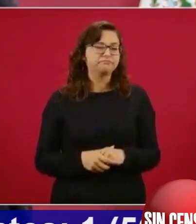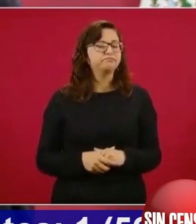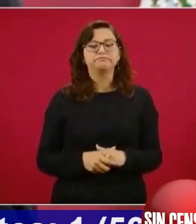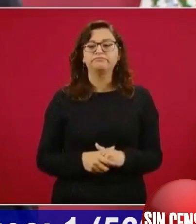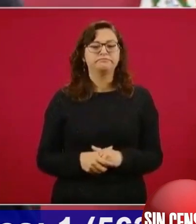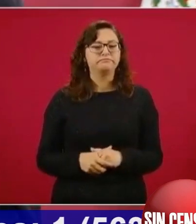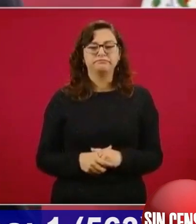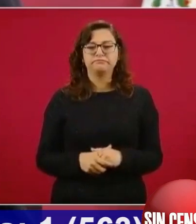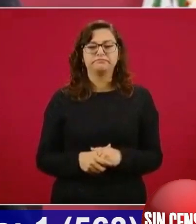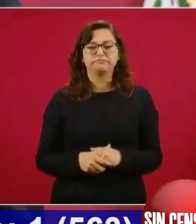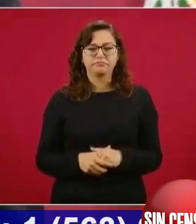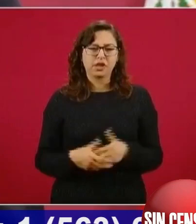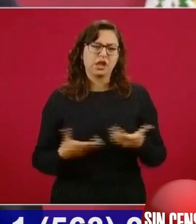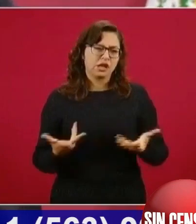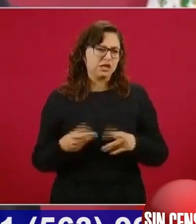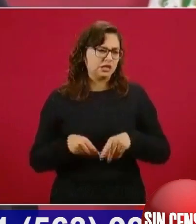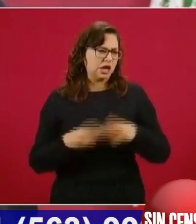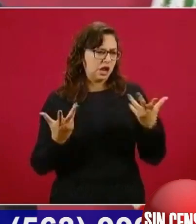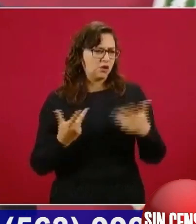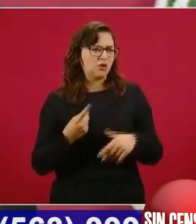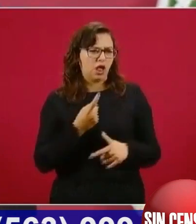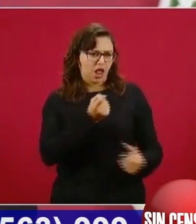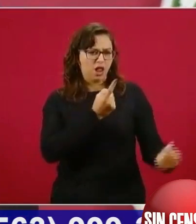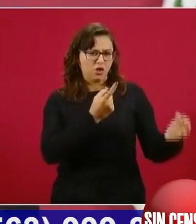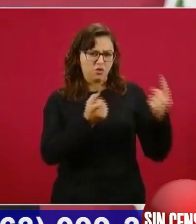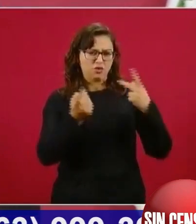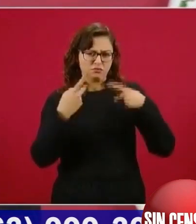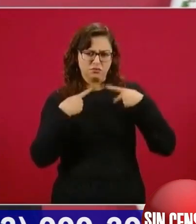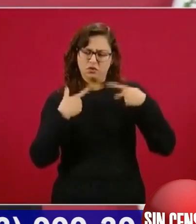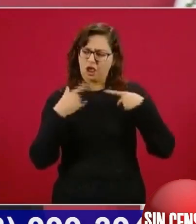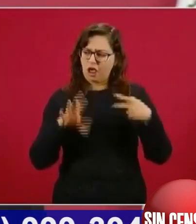No digo que no haya explotación,